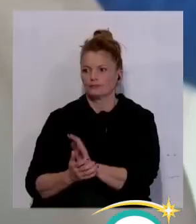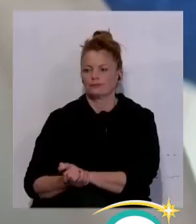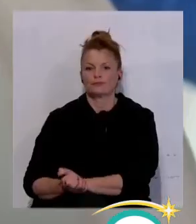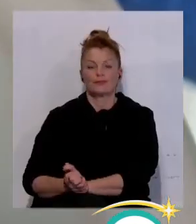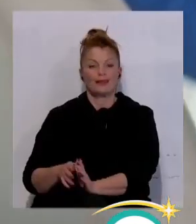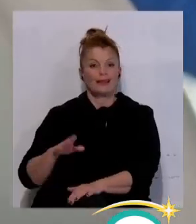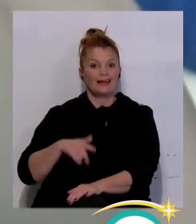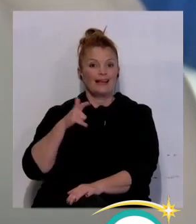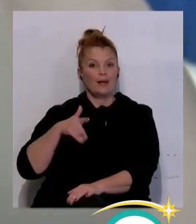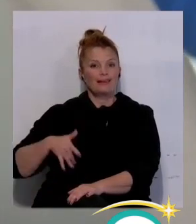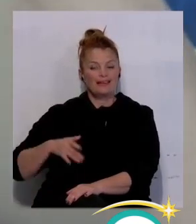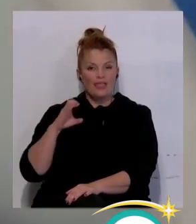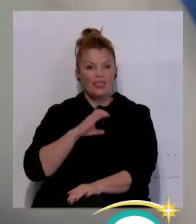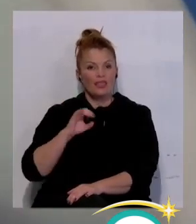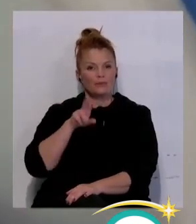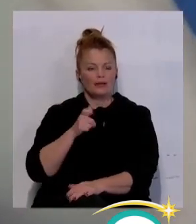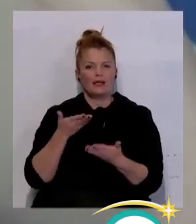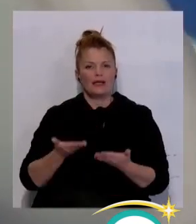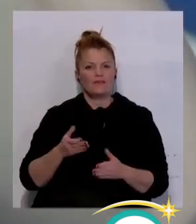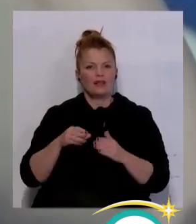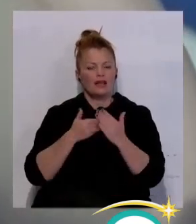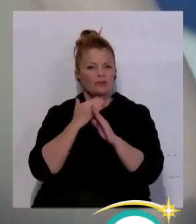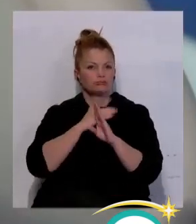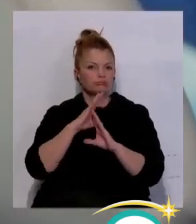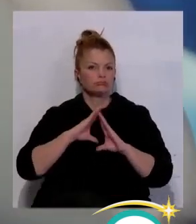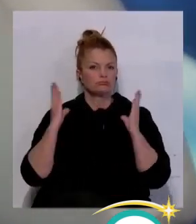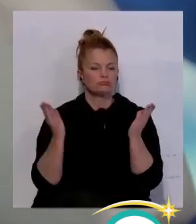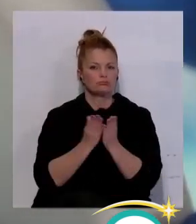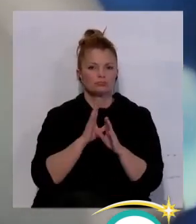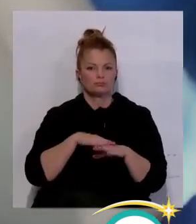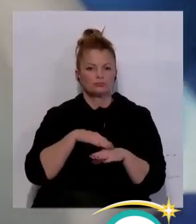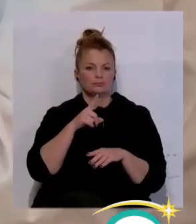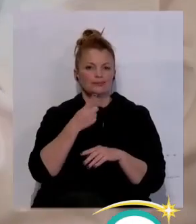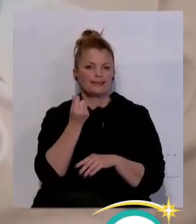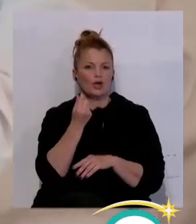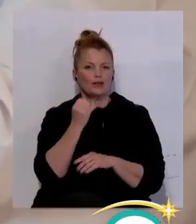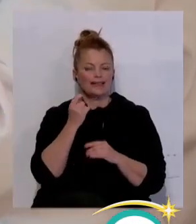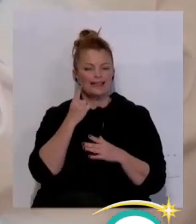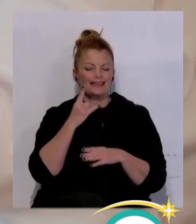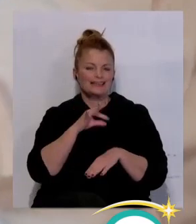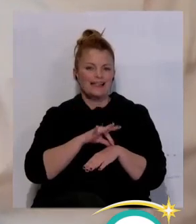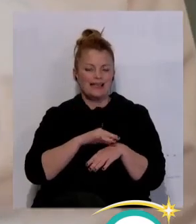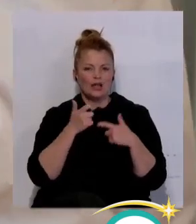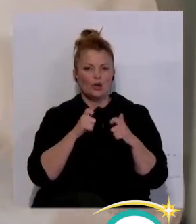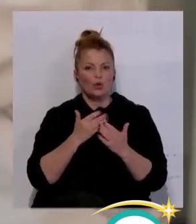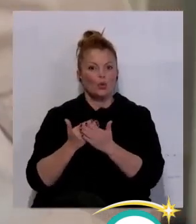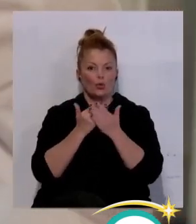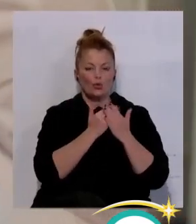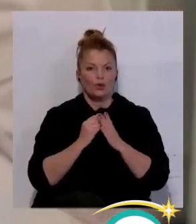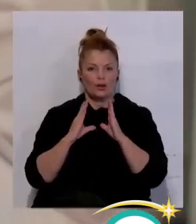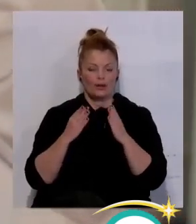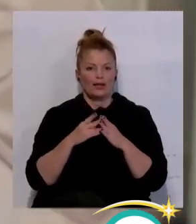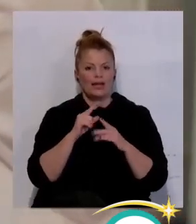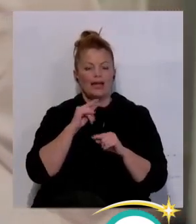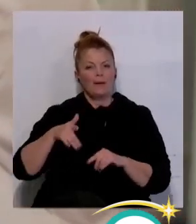hepatitis C es un problema grave a nivel mundial por su incidencia, morbilidad y costes sanitarios, según el Grupo de Estudio de Hepatitis